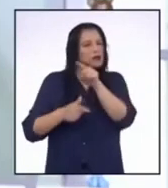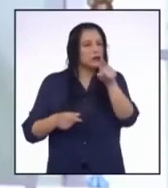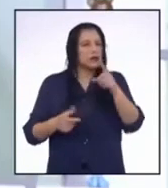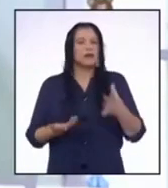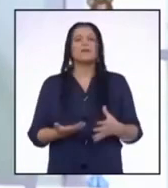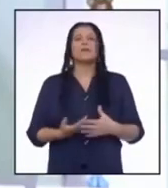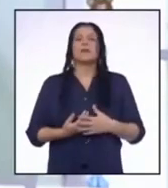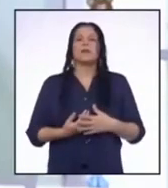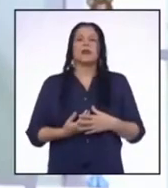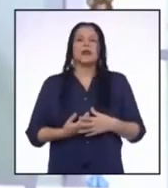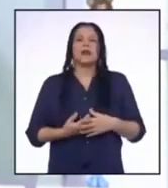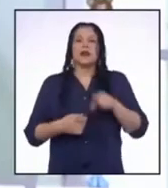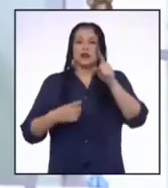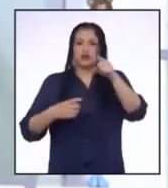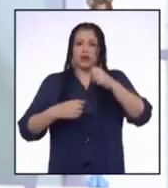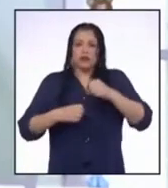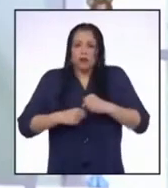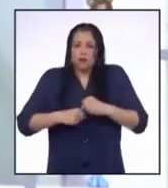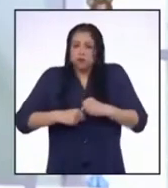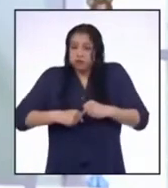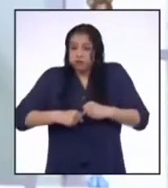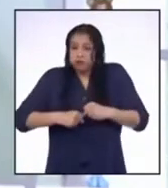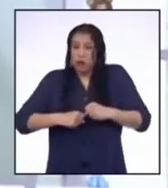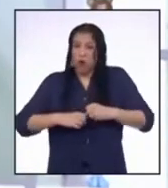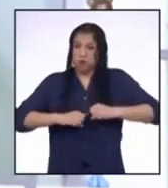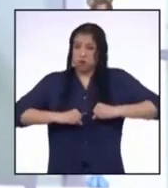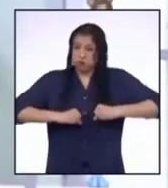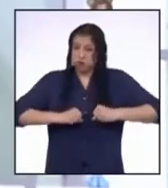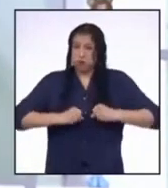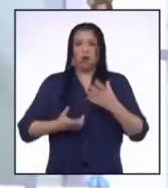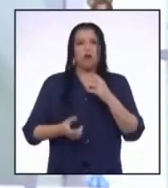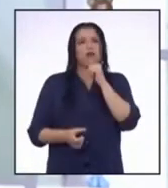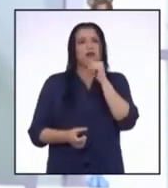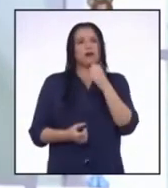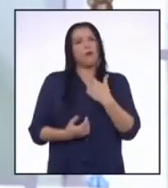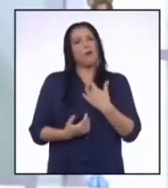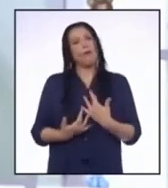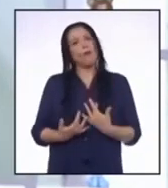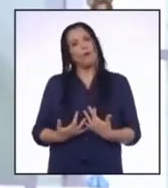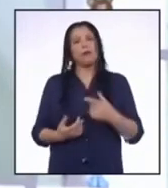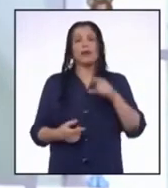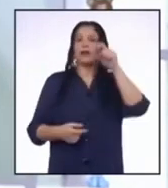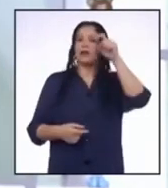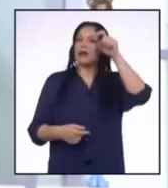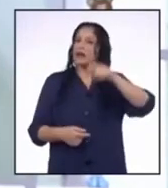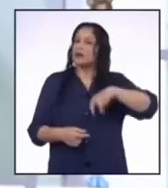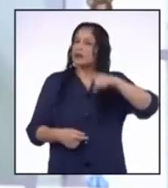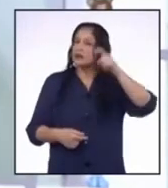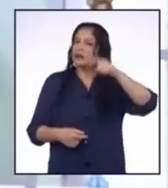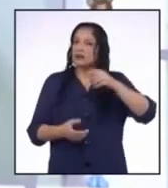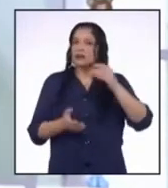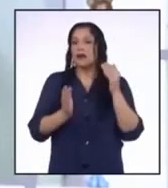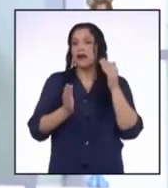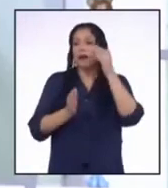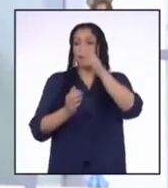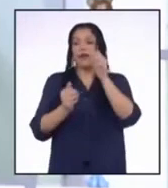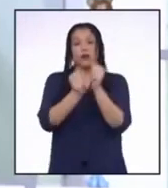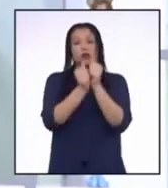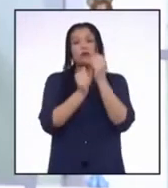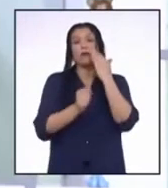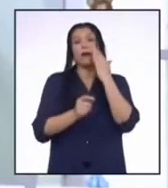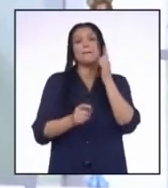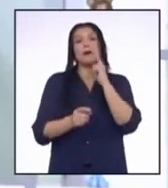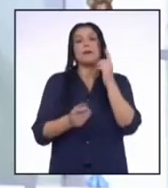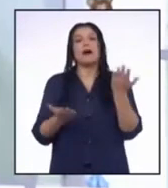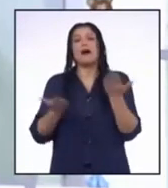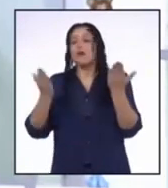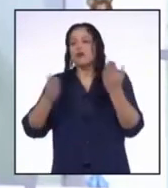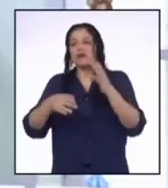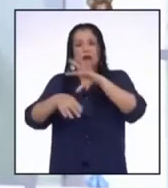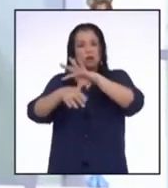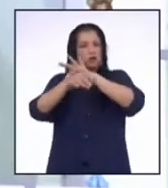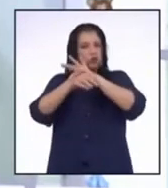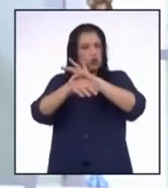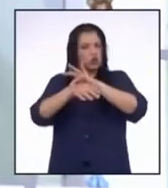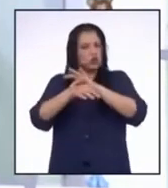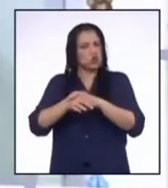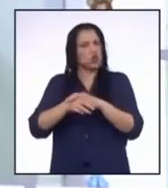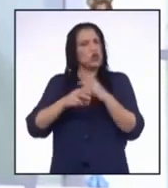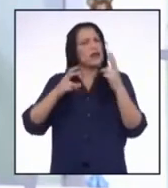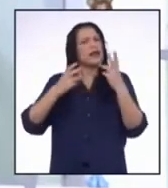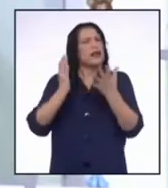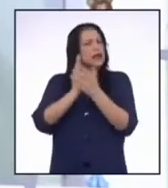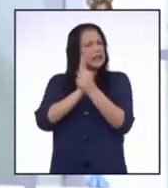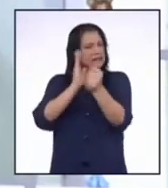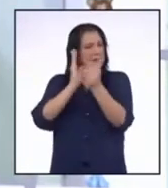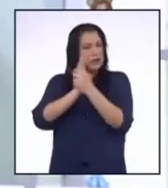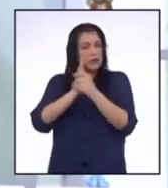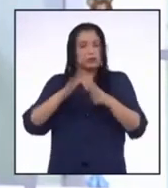si están en el nivel de sobrepeso, obesidad o con desnutrición, es necesario que acudan en compañía de sus padres a un profesional